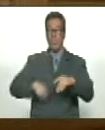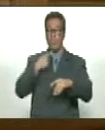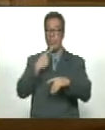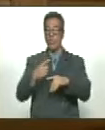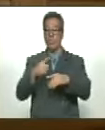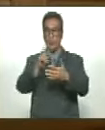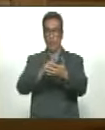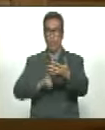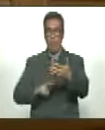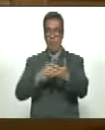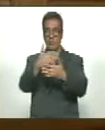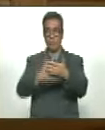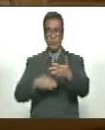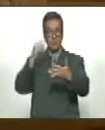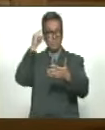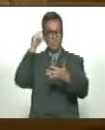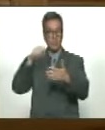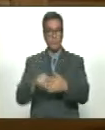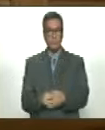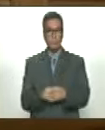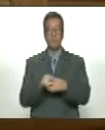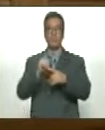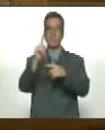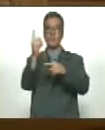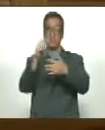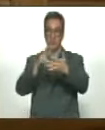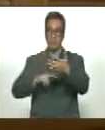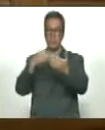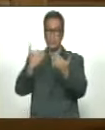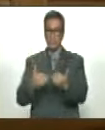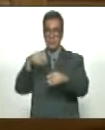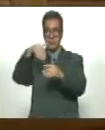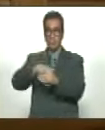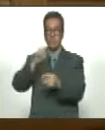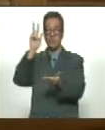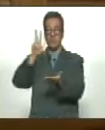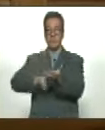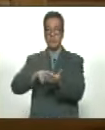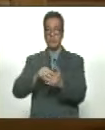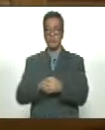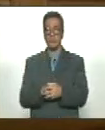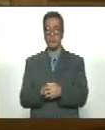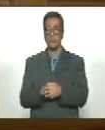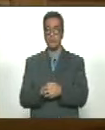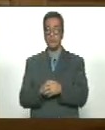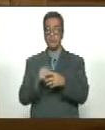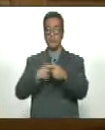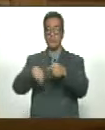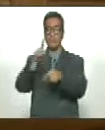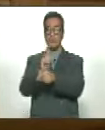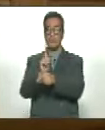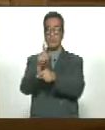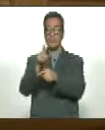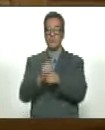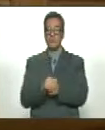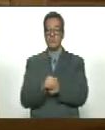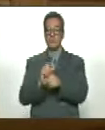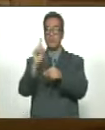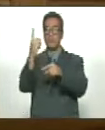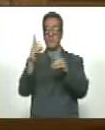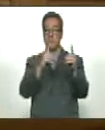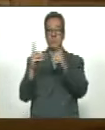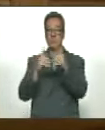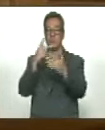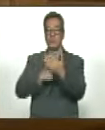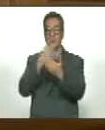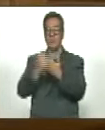ordenó dar lectura a la propuesta del orden del día, la cual, una vez leída y sometida a votación, resultó aprobada. Único. Primera